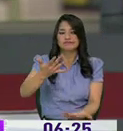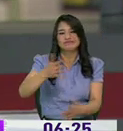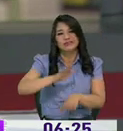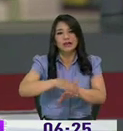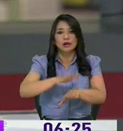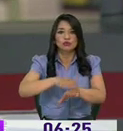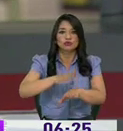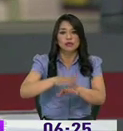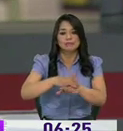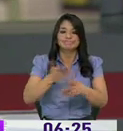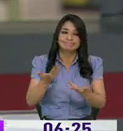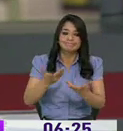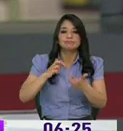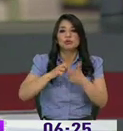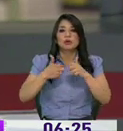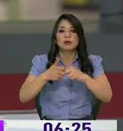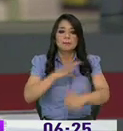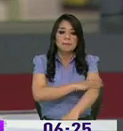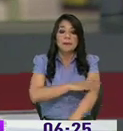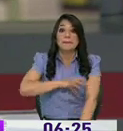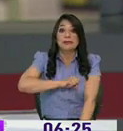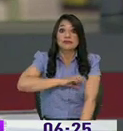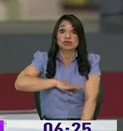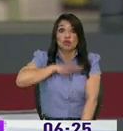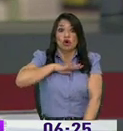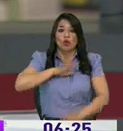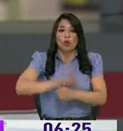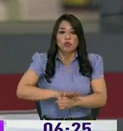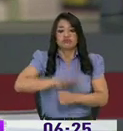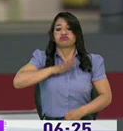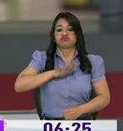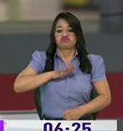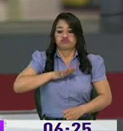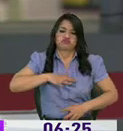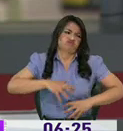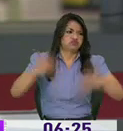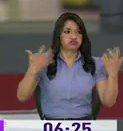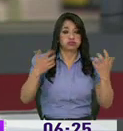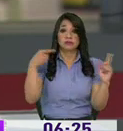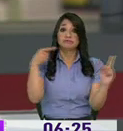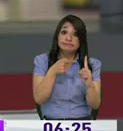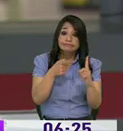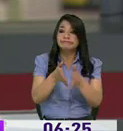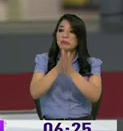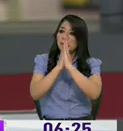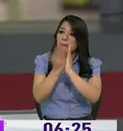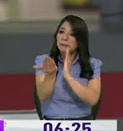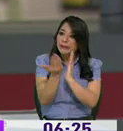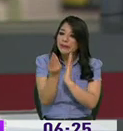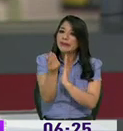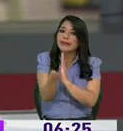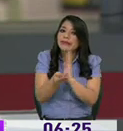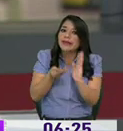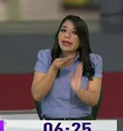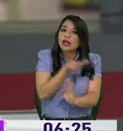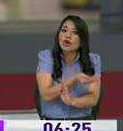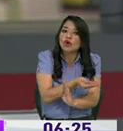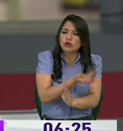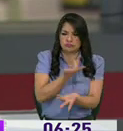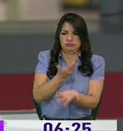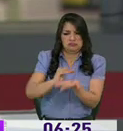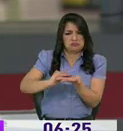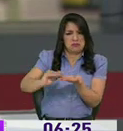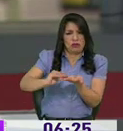su hipertensión, él se exaltó cuando supuestamente el vigilante le habría pedido una suma de dinero para absolver a